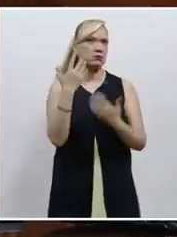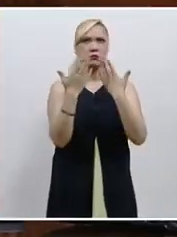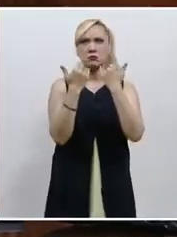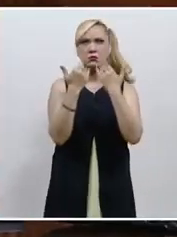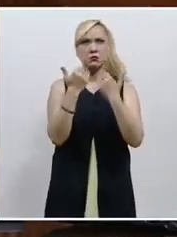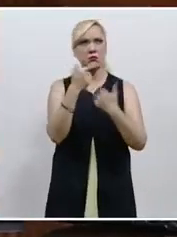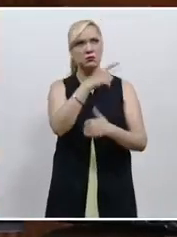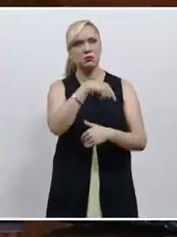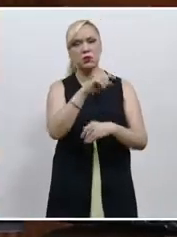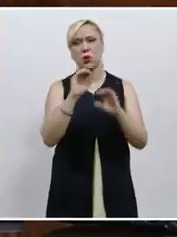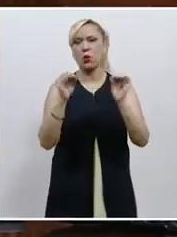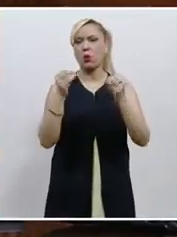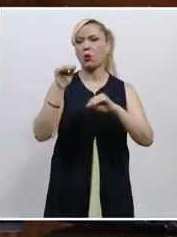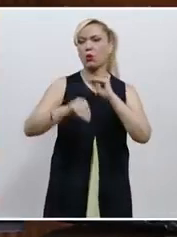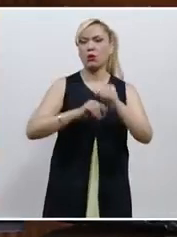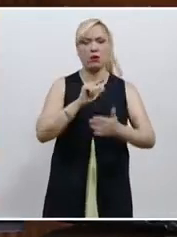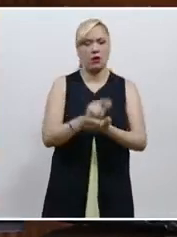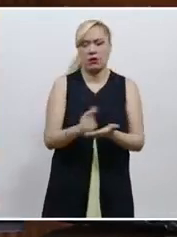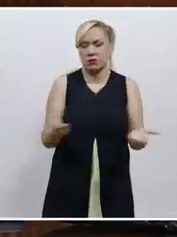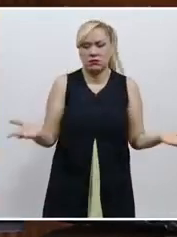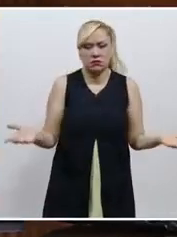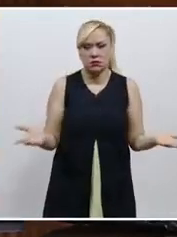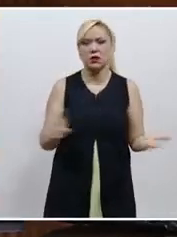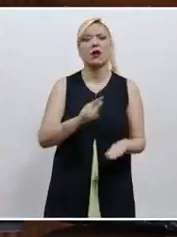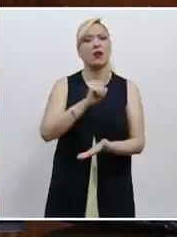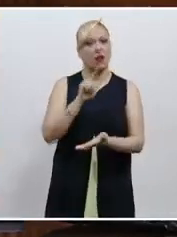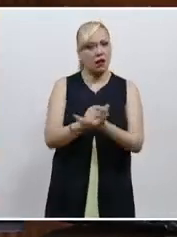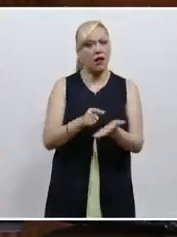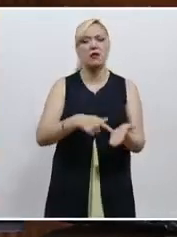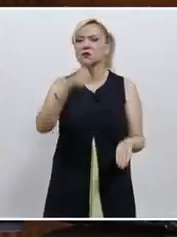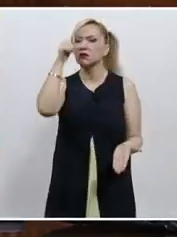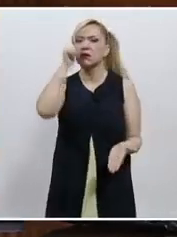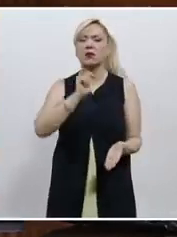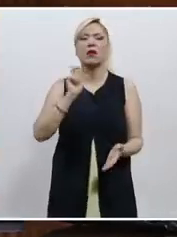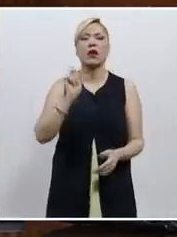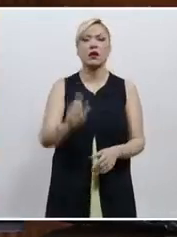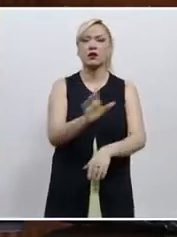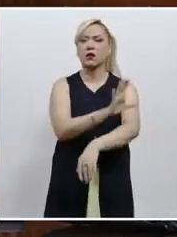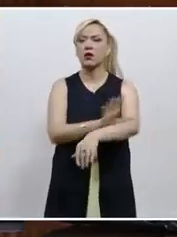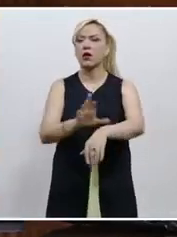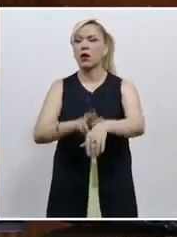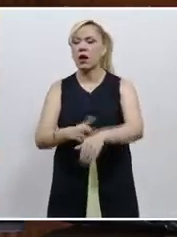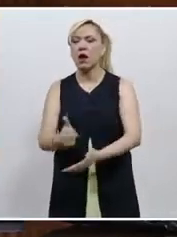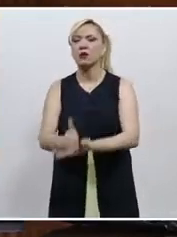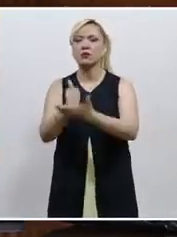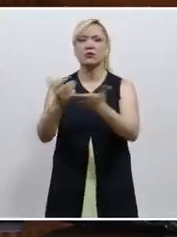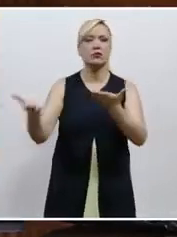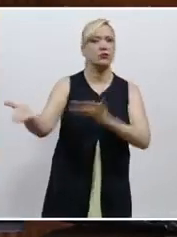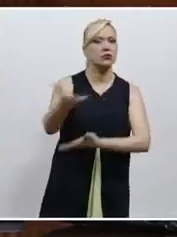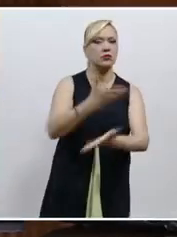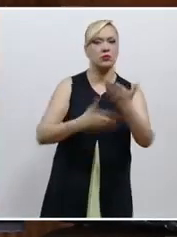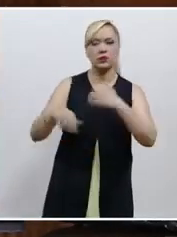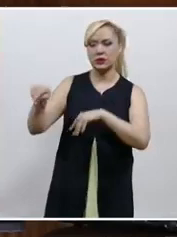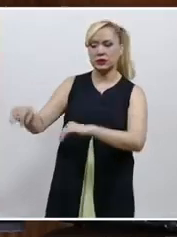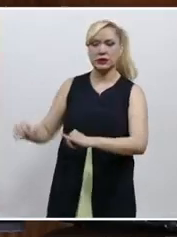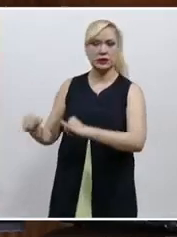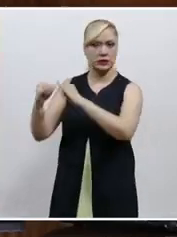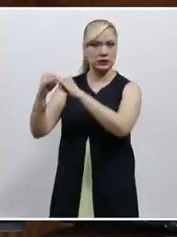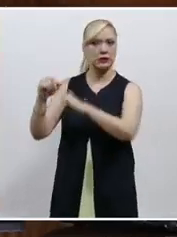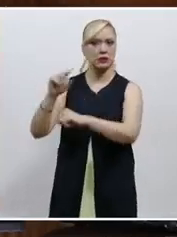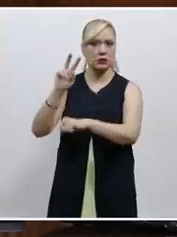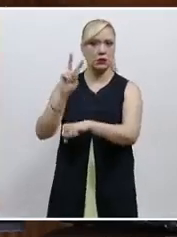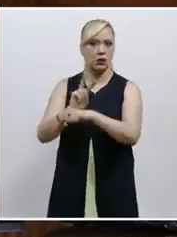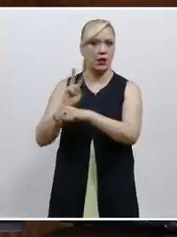legislativas relativas, porque la ley sí prevé la figura de la coordinación o colaboración de dicha institución